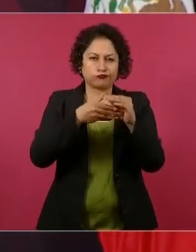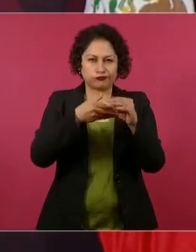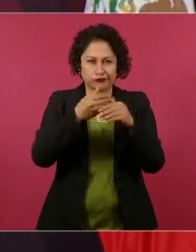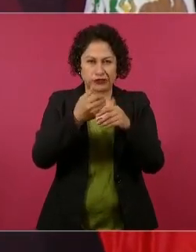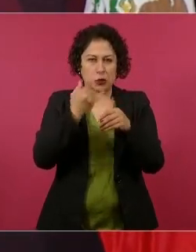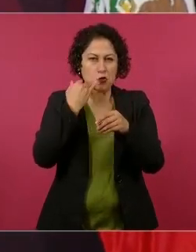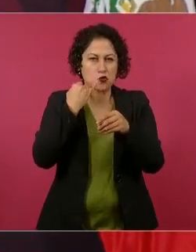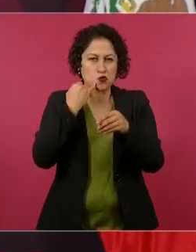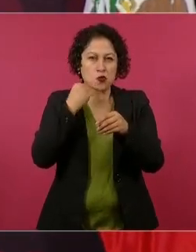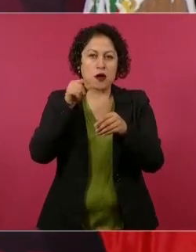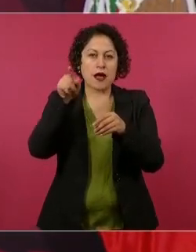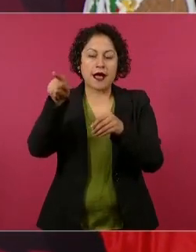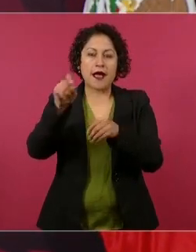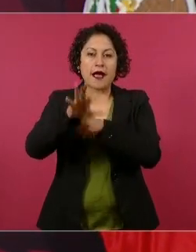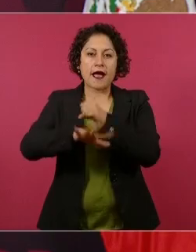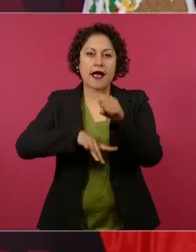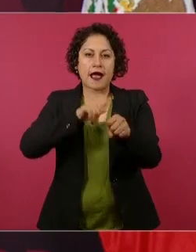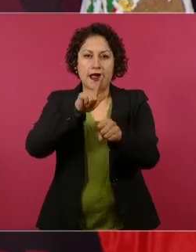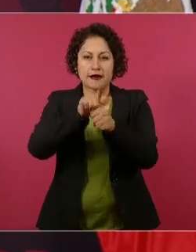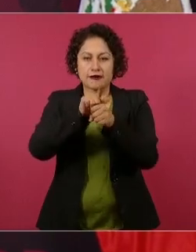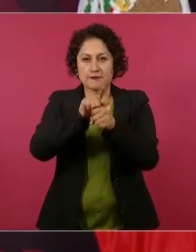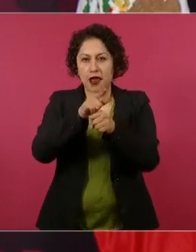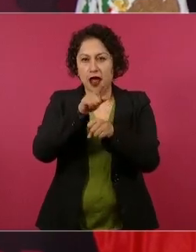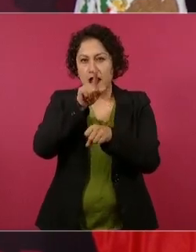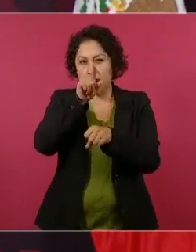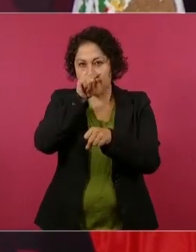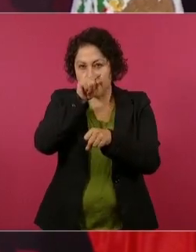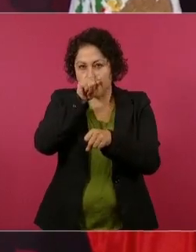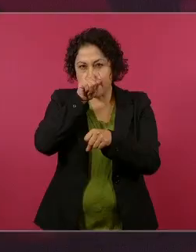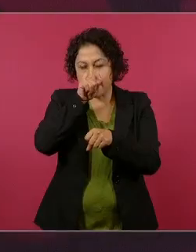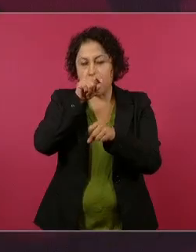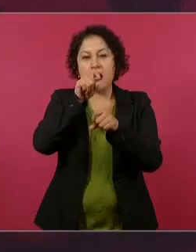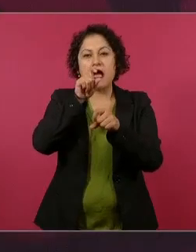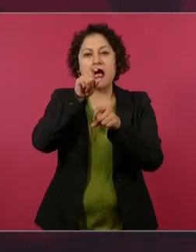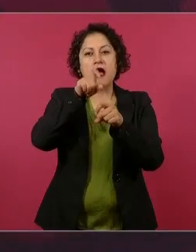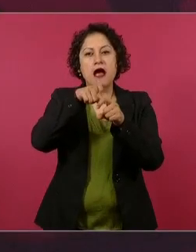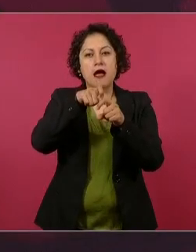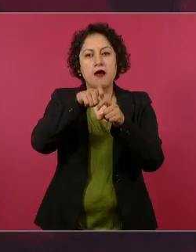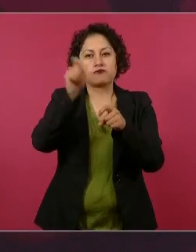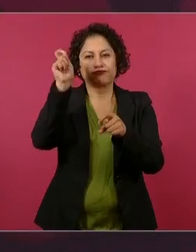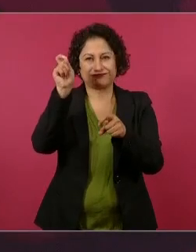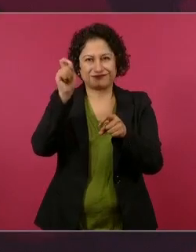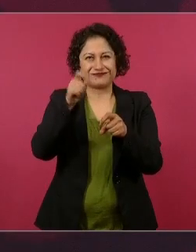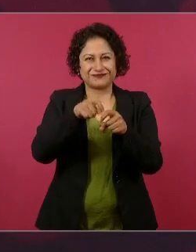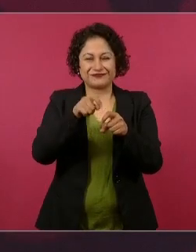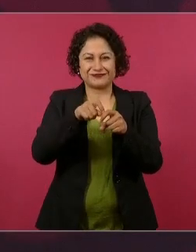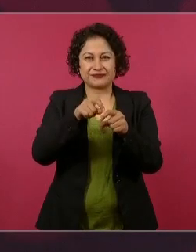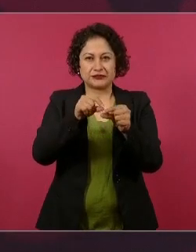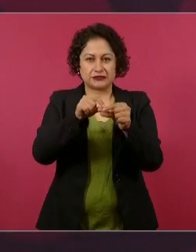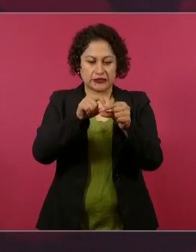con el pico, y tiene el pico tan duro que rompe la semilla, y lo que come,